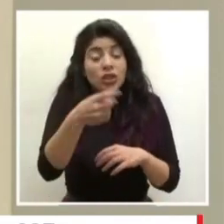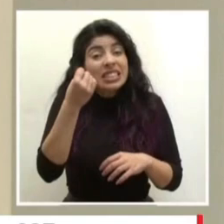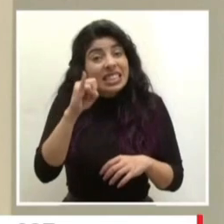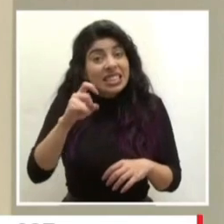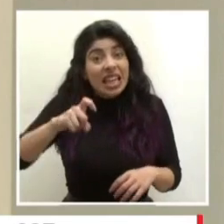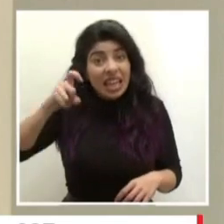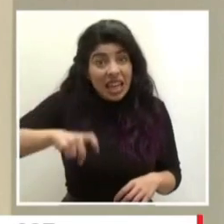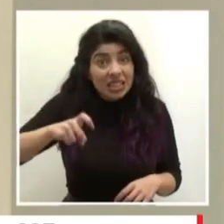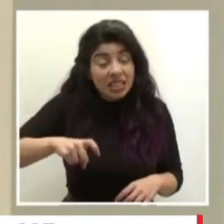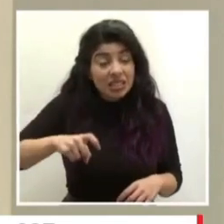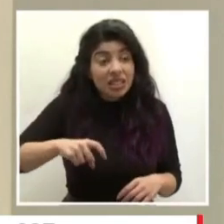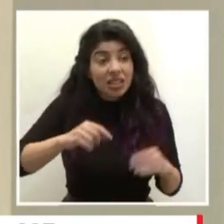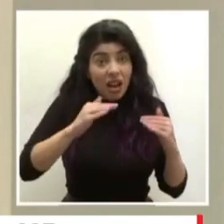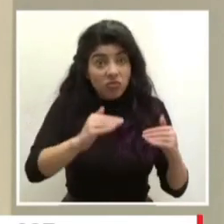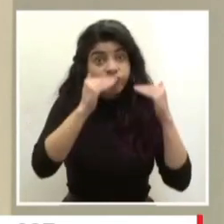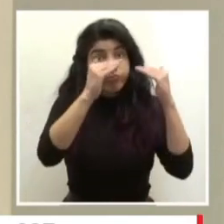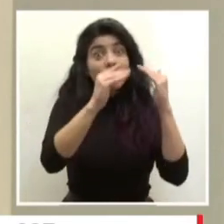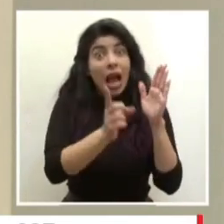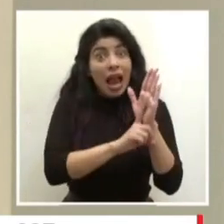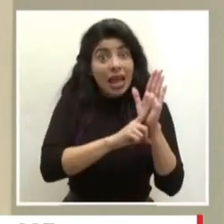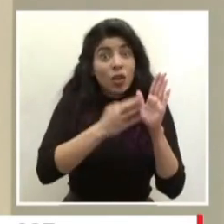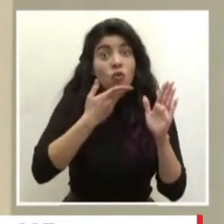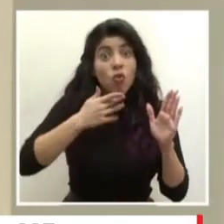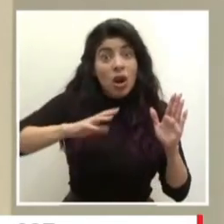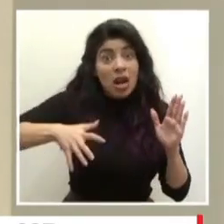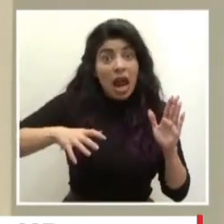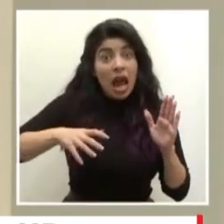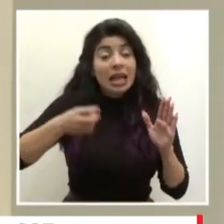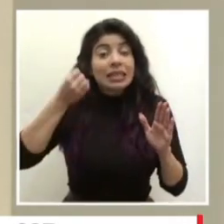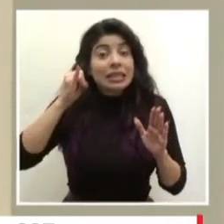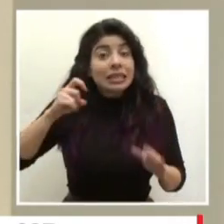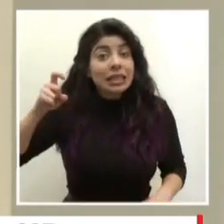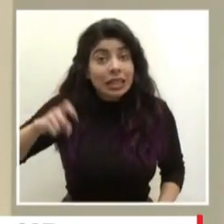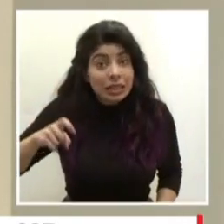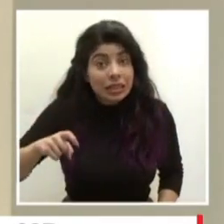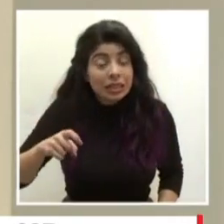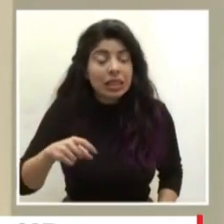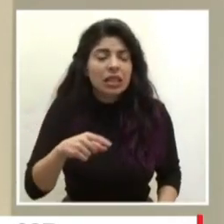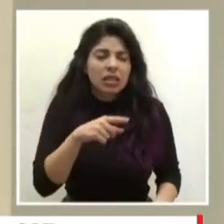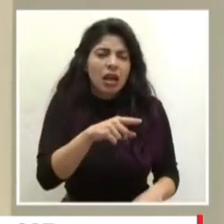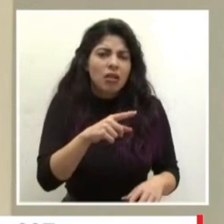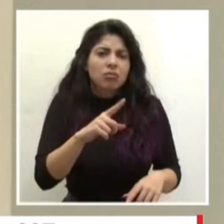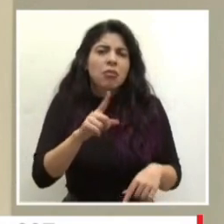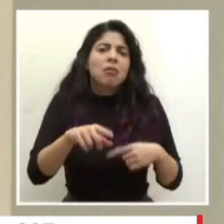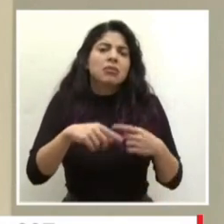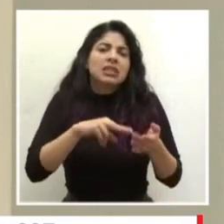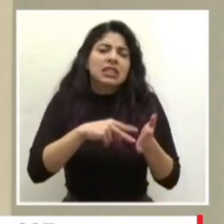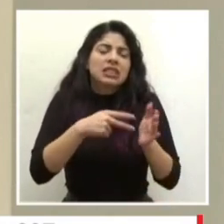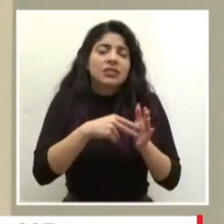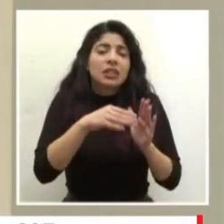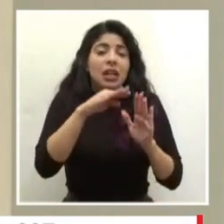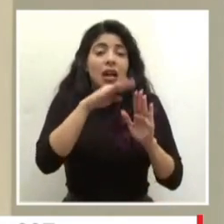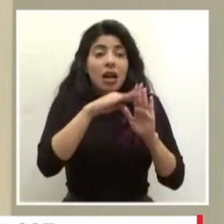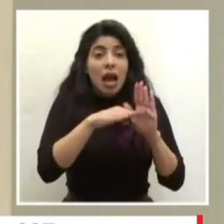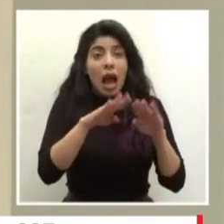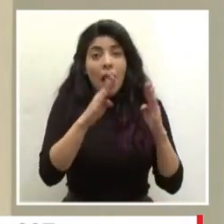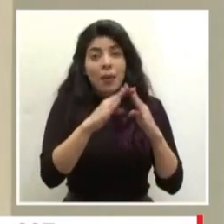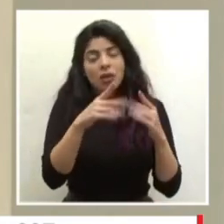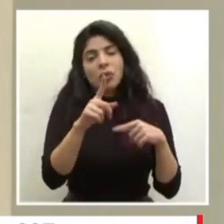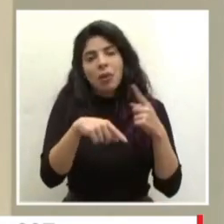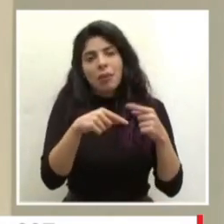amerita elevar el nivel de alerta naranja, pues obviamente eso requerirá un retroceso de las medidas de apertura,